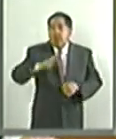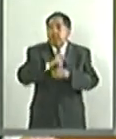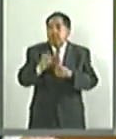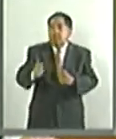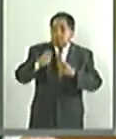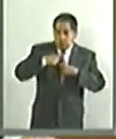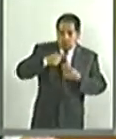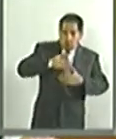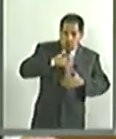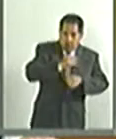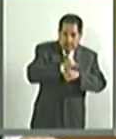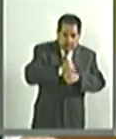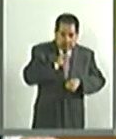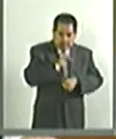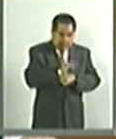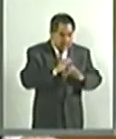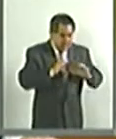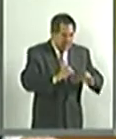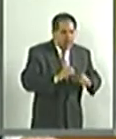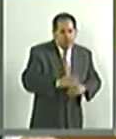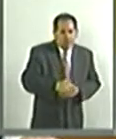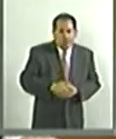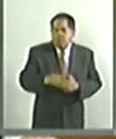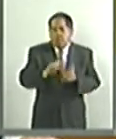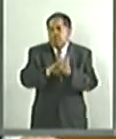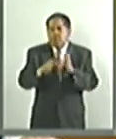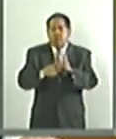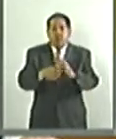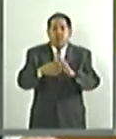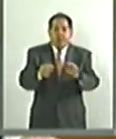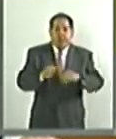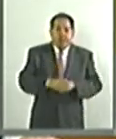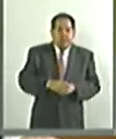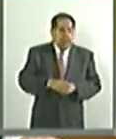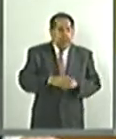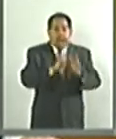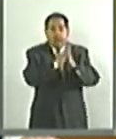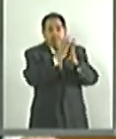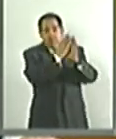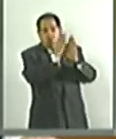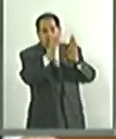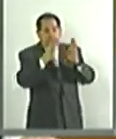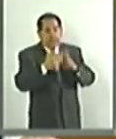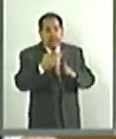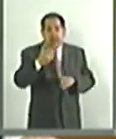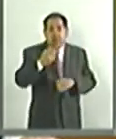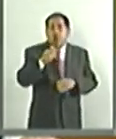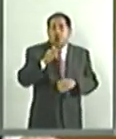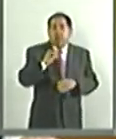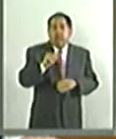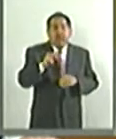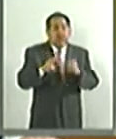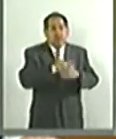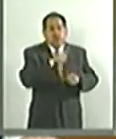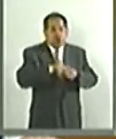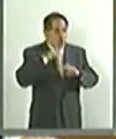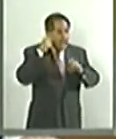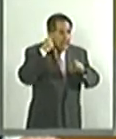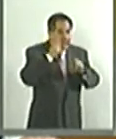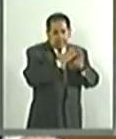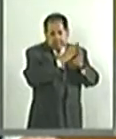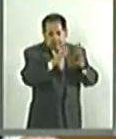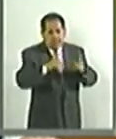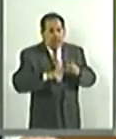confiado en su custodia. Ejemplos de ellos son la Biblioteca y la Hemeroteca Nacionales, la